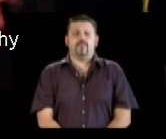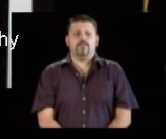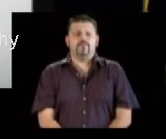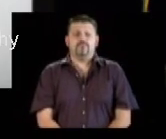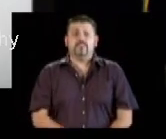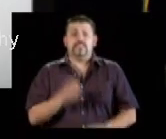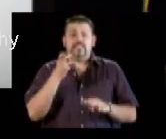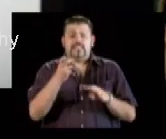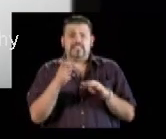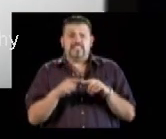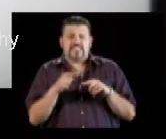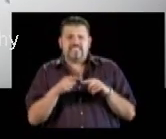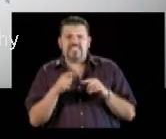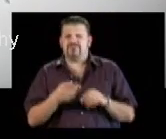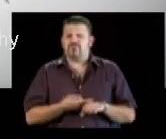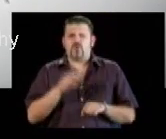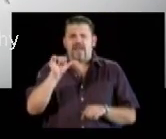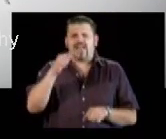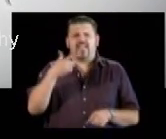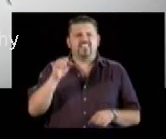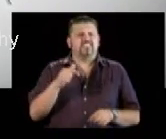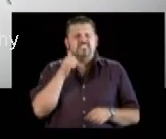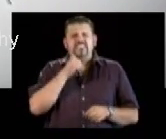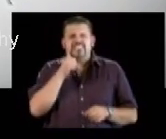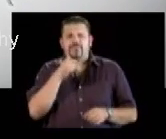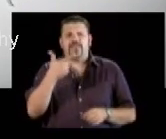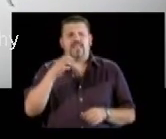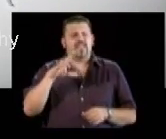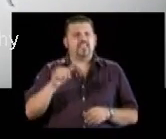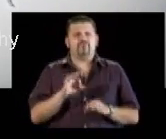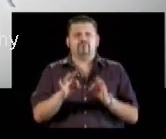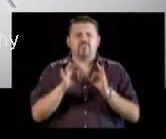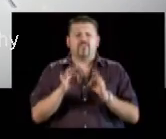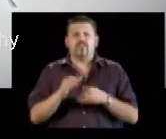Mantén tu cuerpo saludable con Angelísima y Kenia Cosmética.